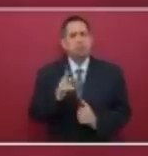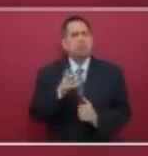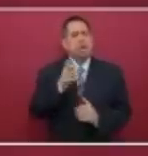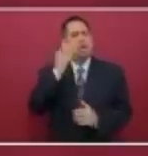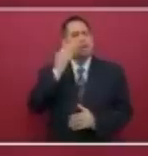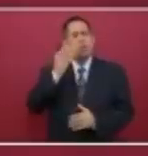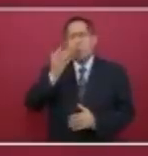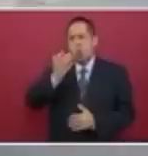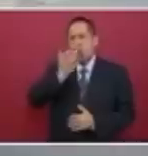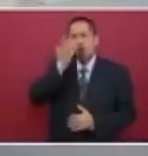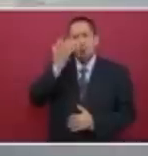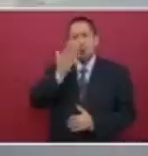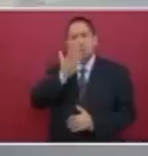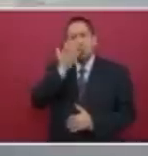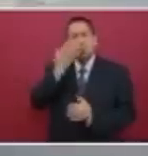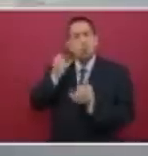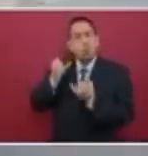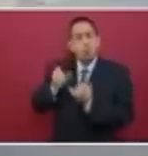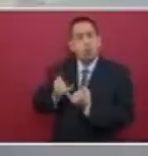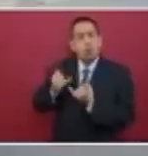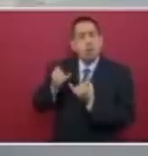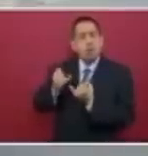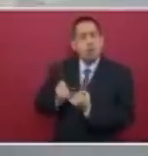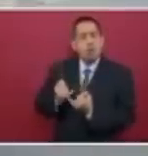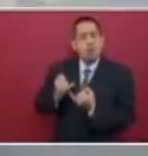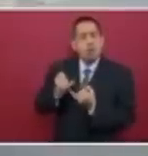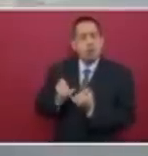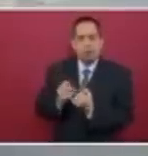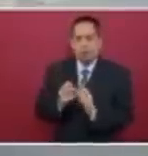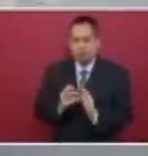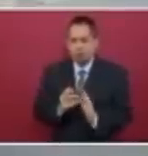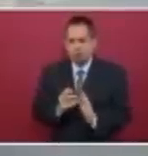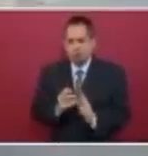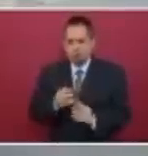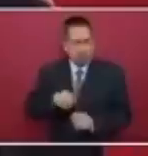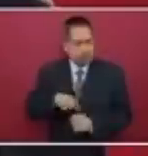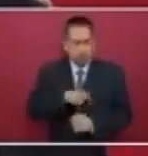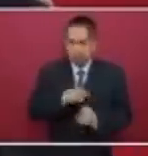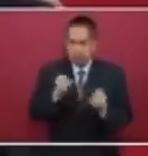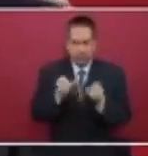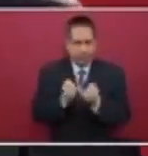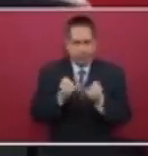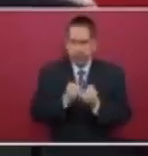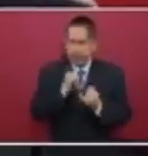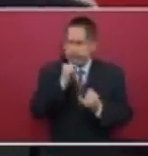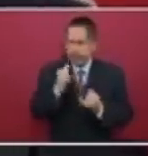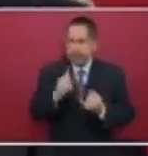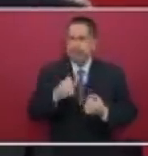de hacerlo así nosotros no somos iguales